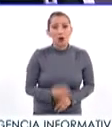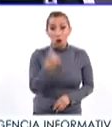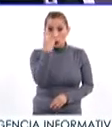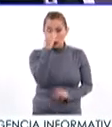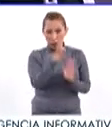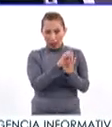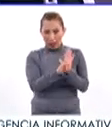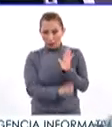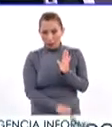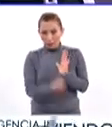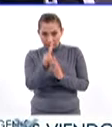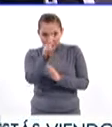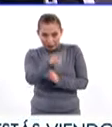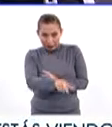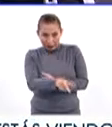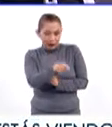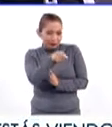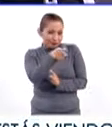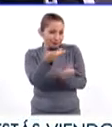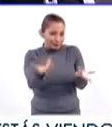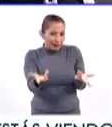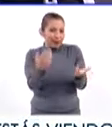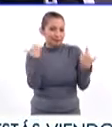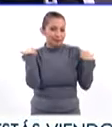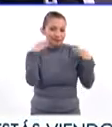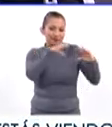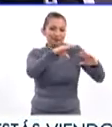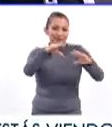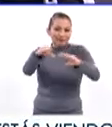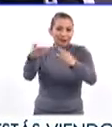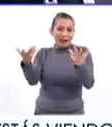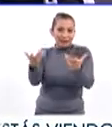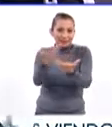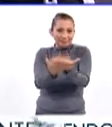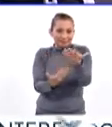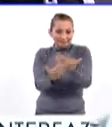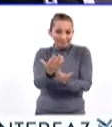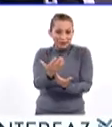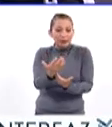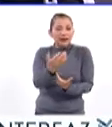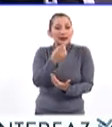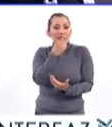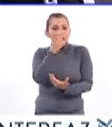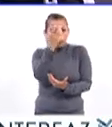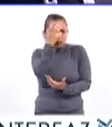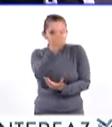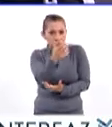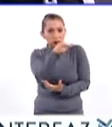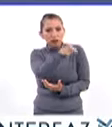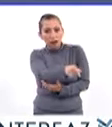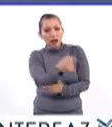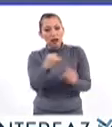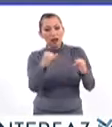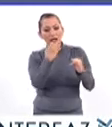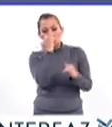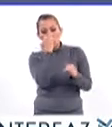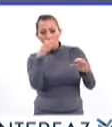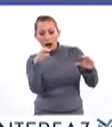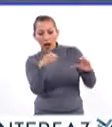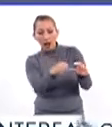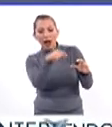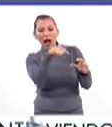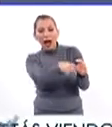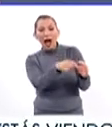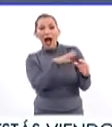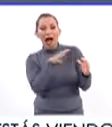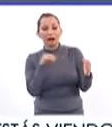de ellas, ciertamente, pues es la docencia, ¿no? Hablando formalmente de las instituciones en